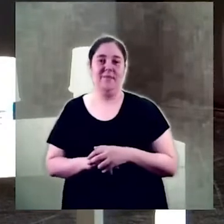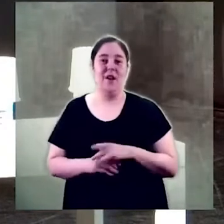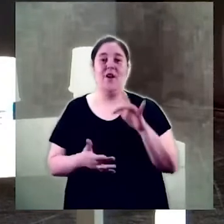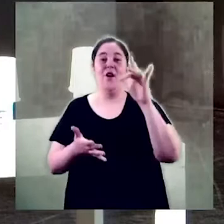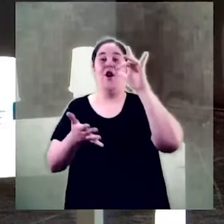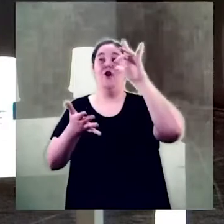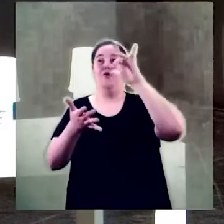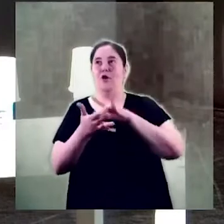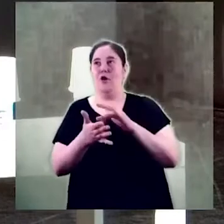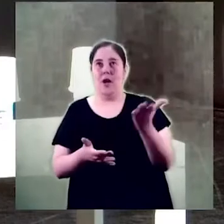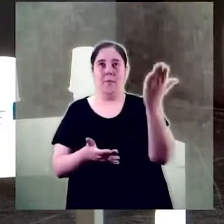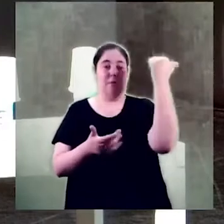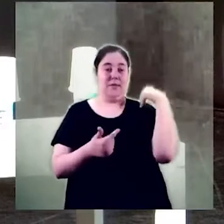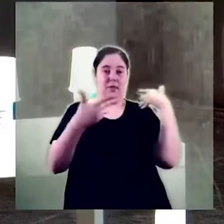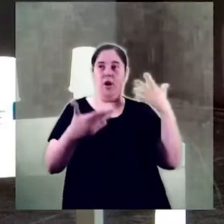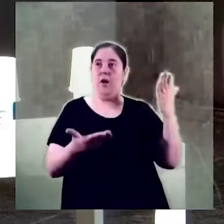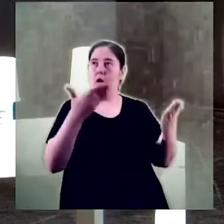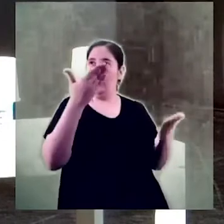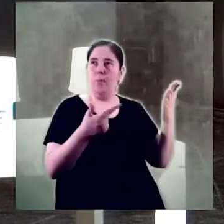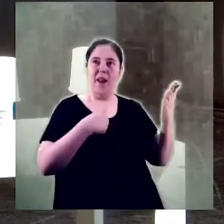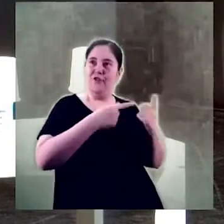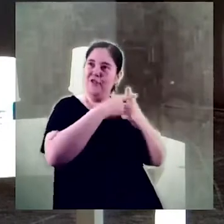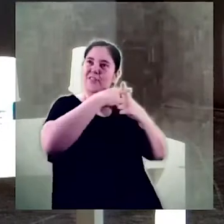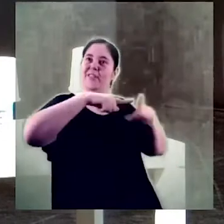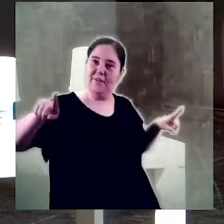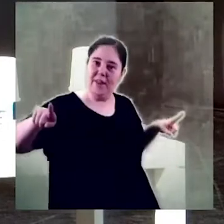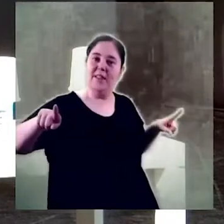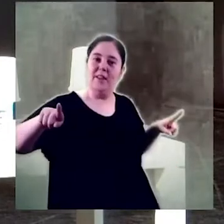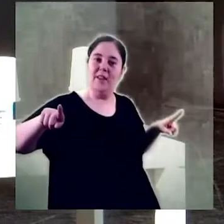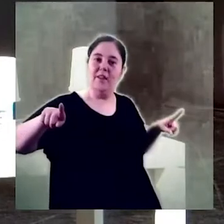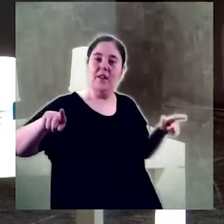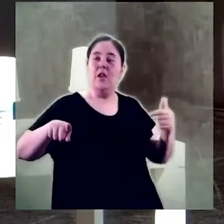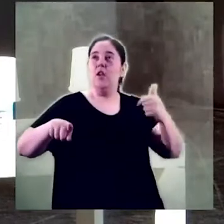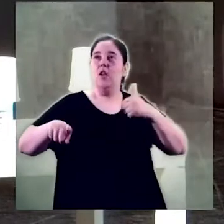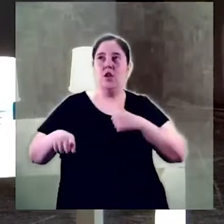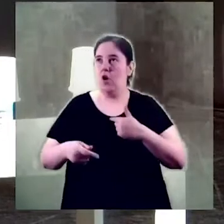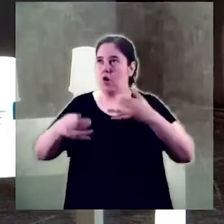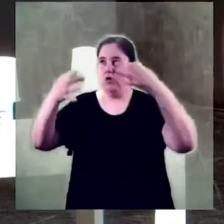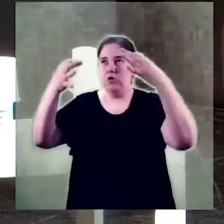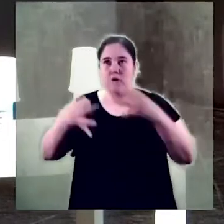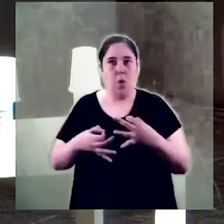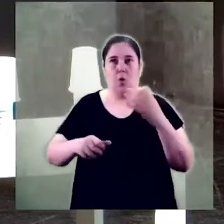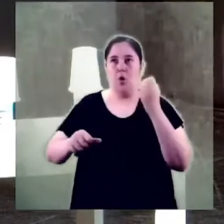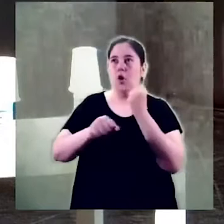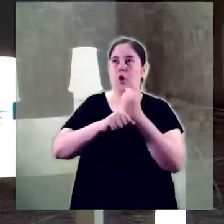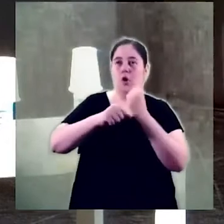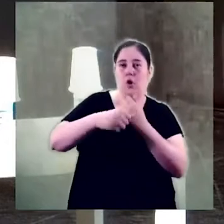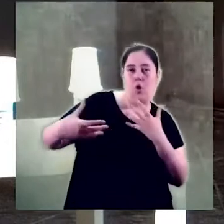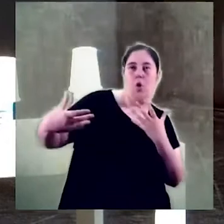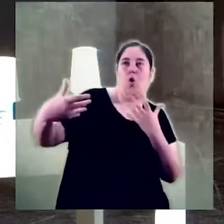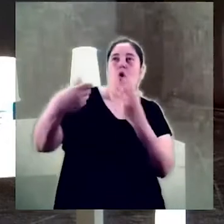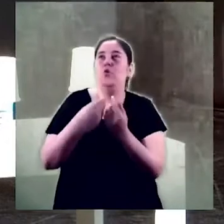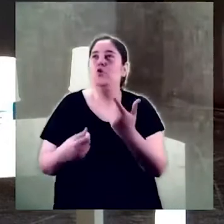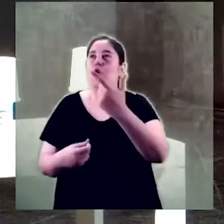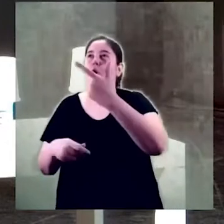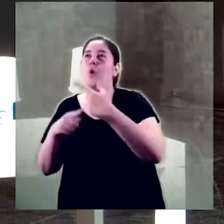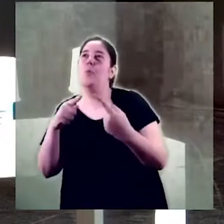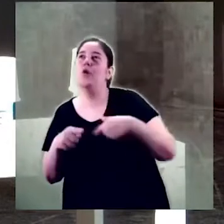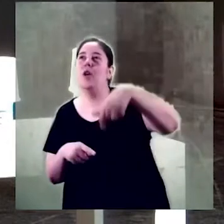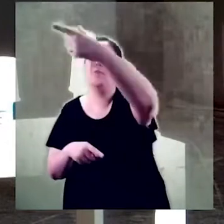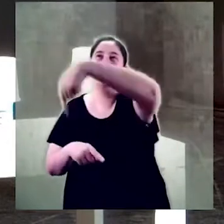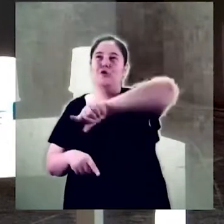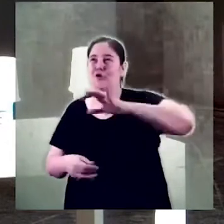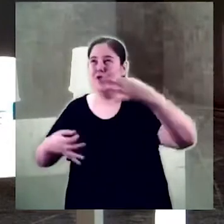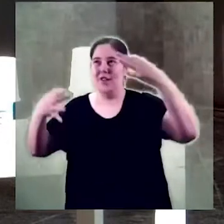otra después de vosotras y con vosotras y me pondría en vuestras manos sin dudar sabiendo que defenderíais las